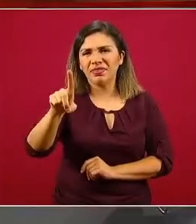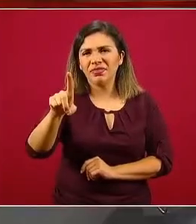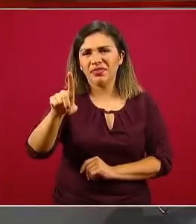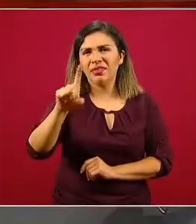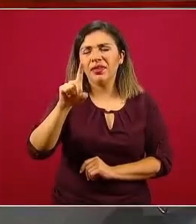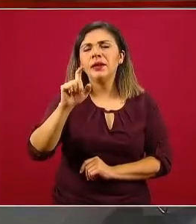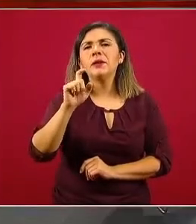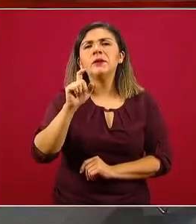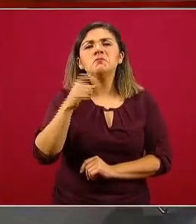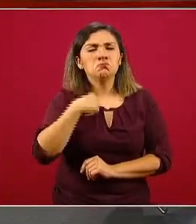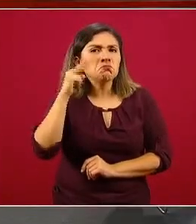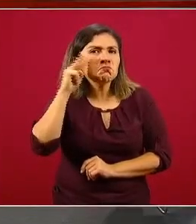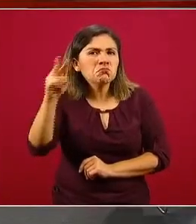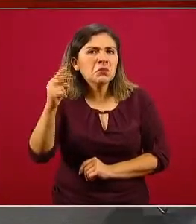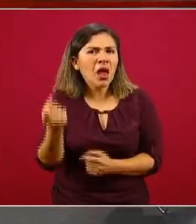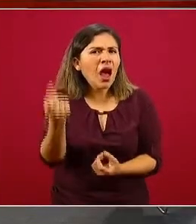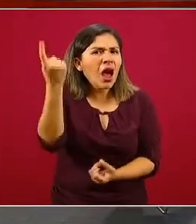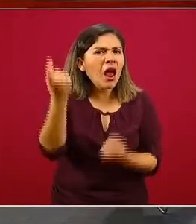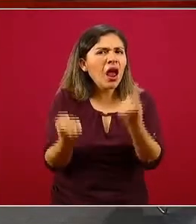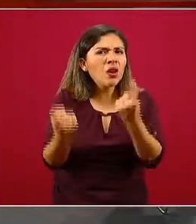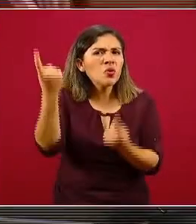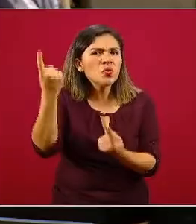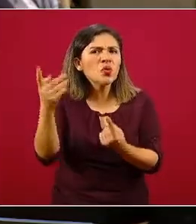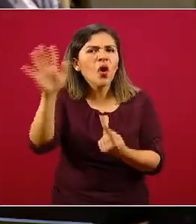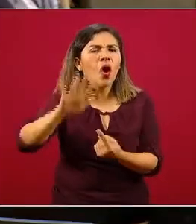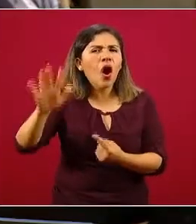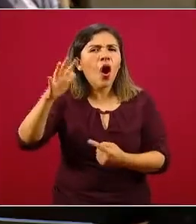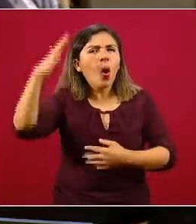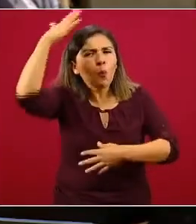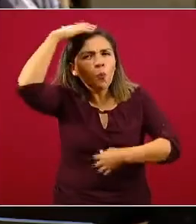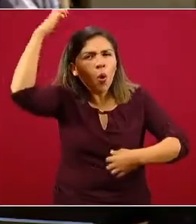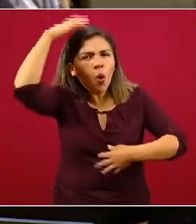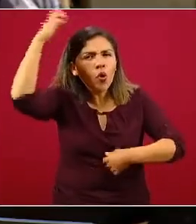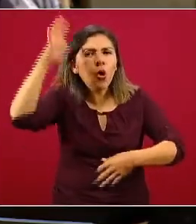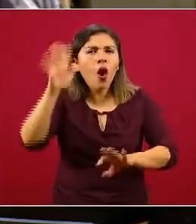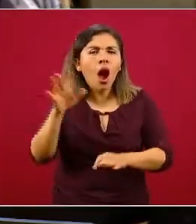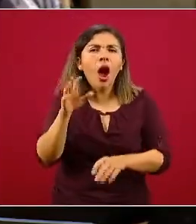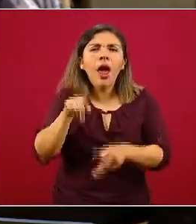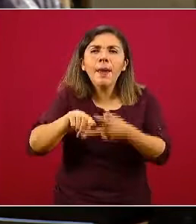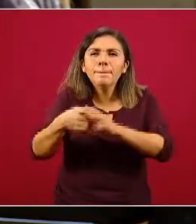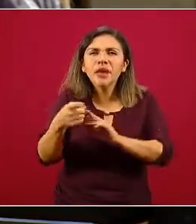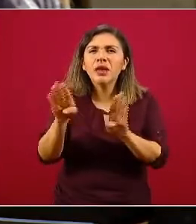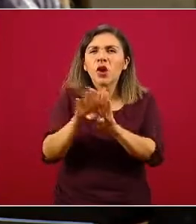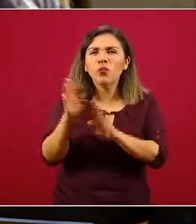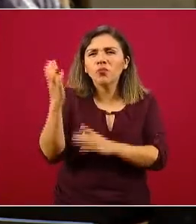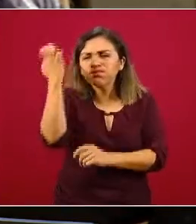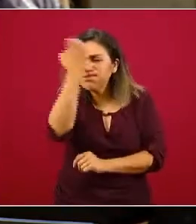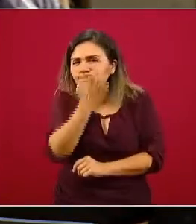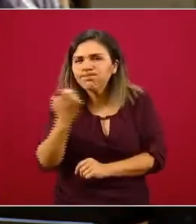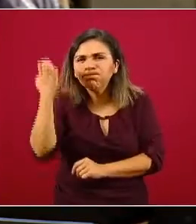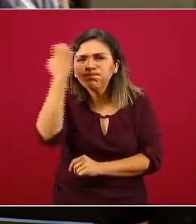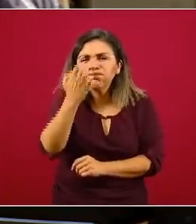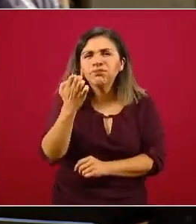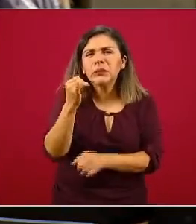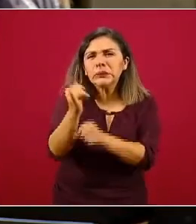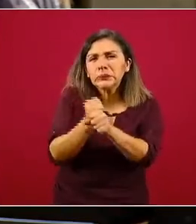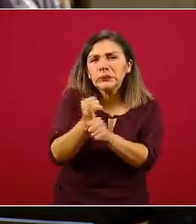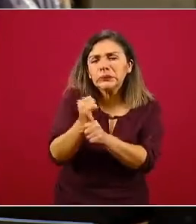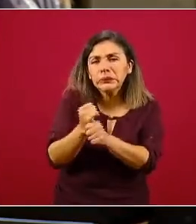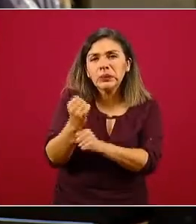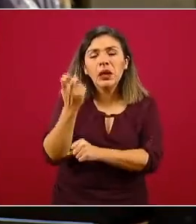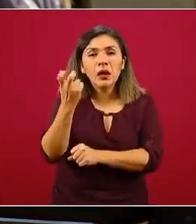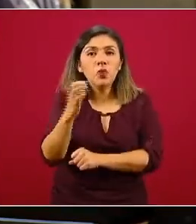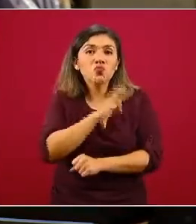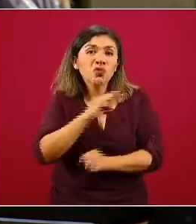algunos changos, macacos, sobre algunas investigaciones que podrían ya